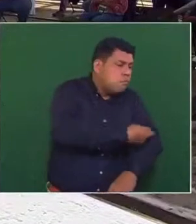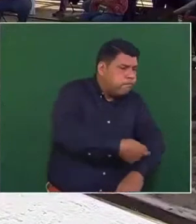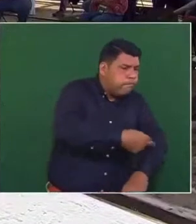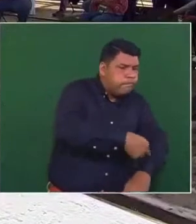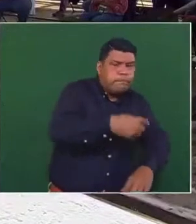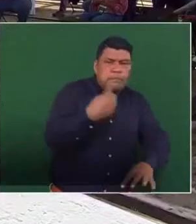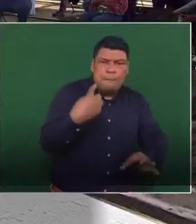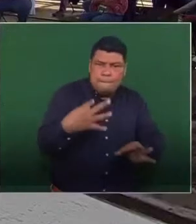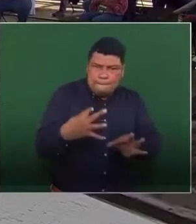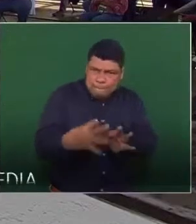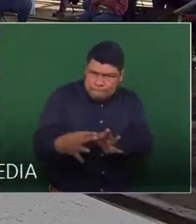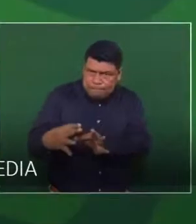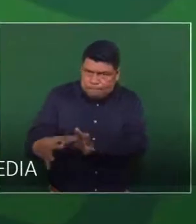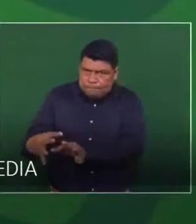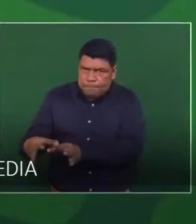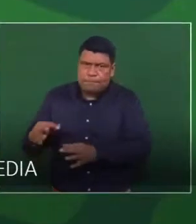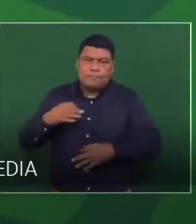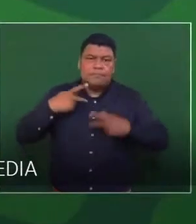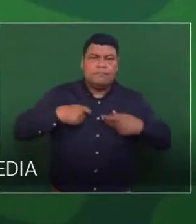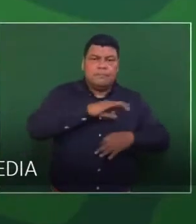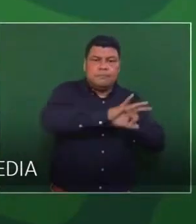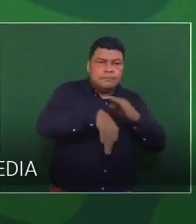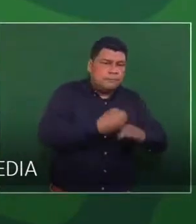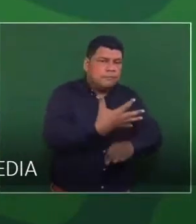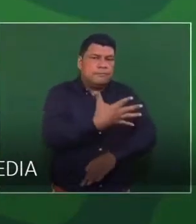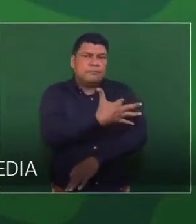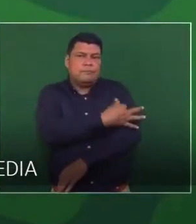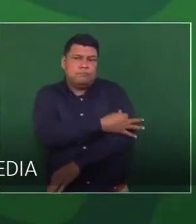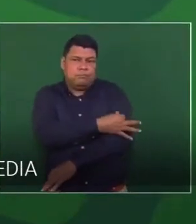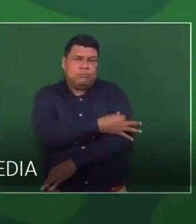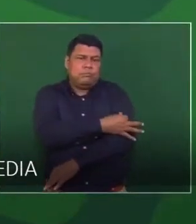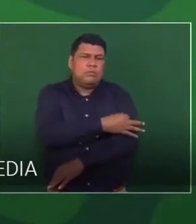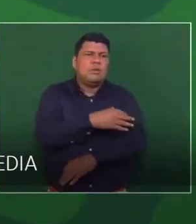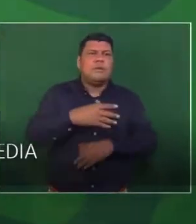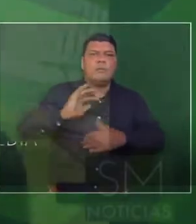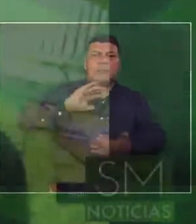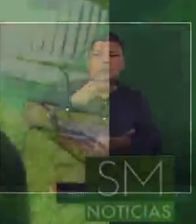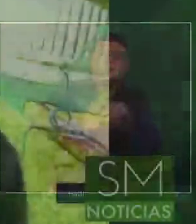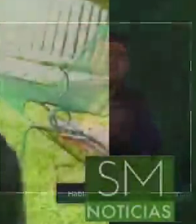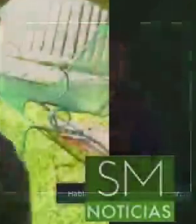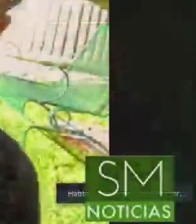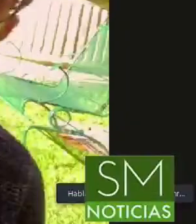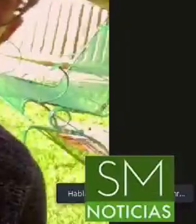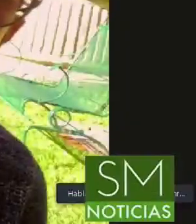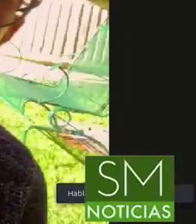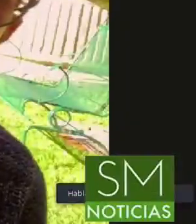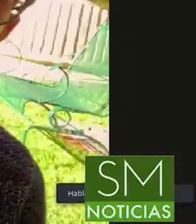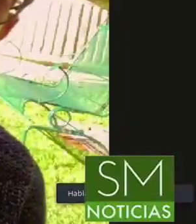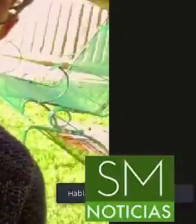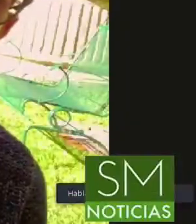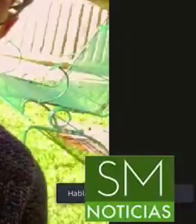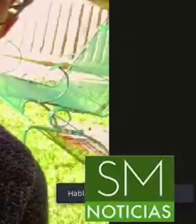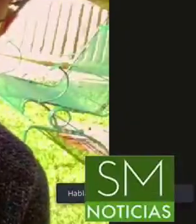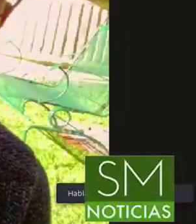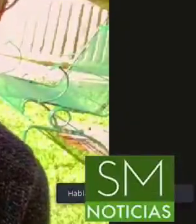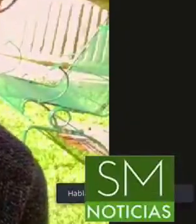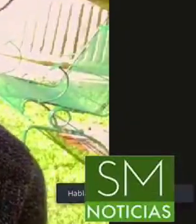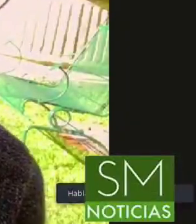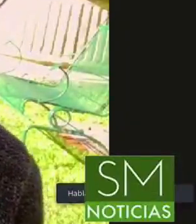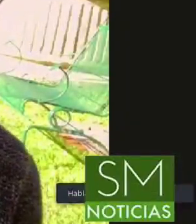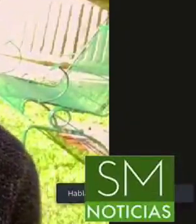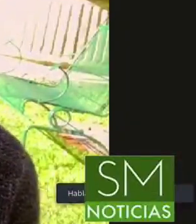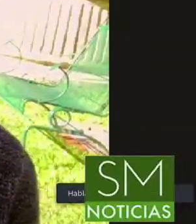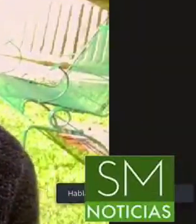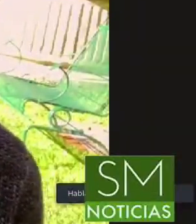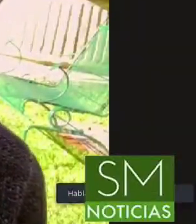propósito es terminar de vacunar en octubre a los mayores. Cabe